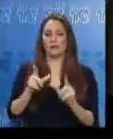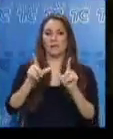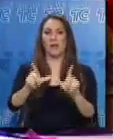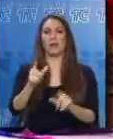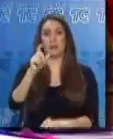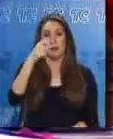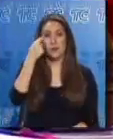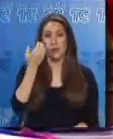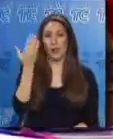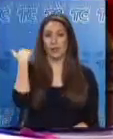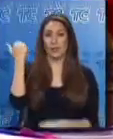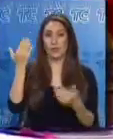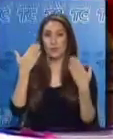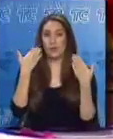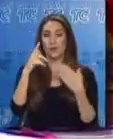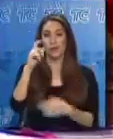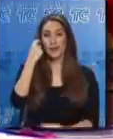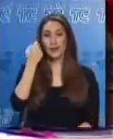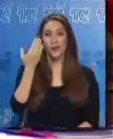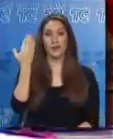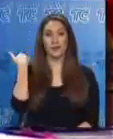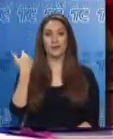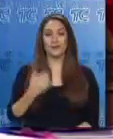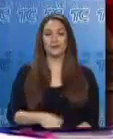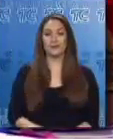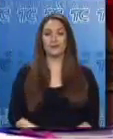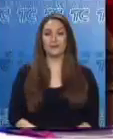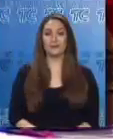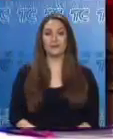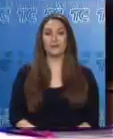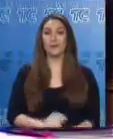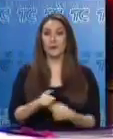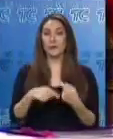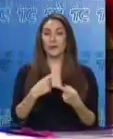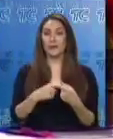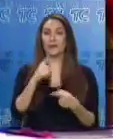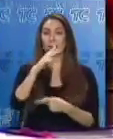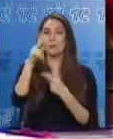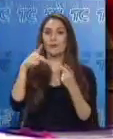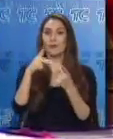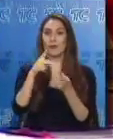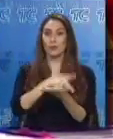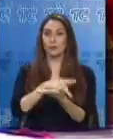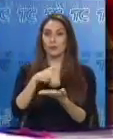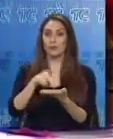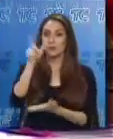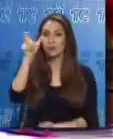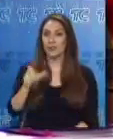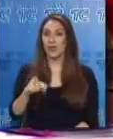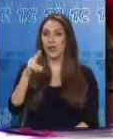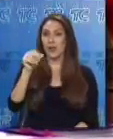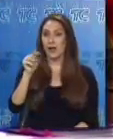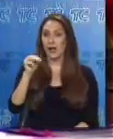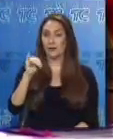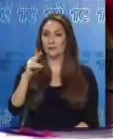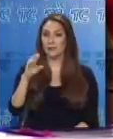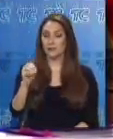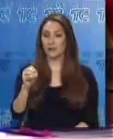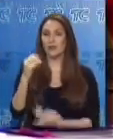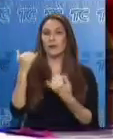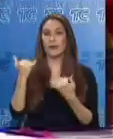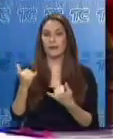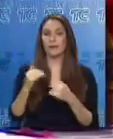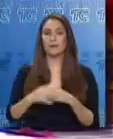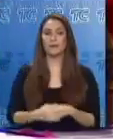infamia, ¿se acuerdan? En Guayaquil, en plena Plaza San Francisco, ¿se acuerdan? Cuando era prefecto de Pichincha, Ramiro González, le puso la placa de la infamia, ahora